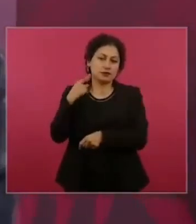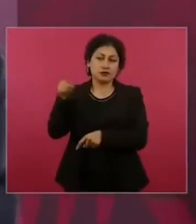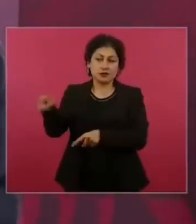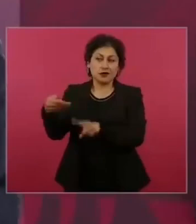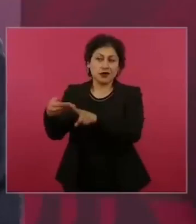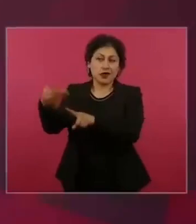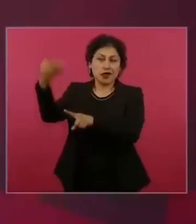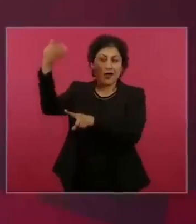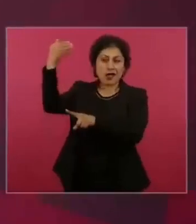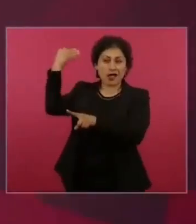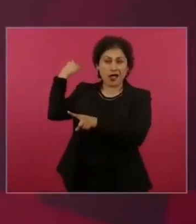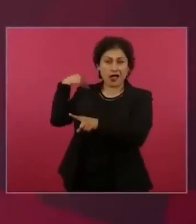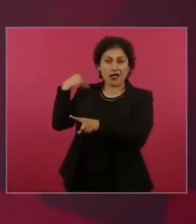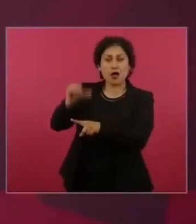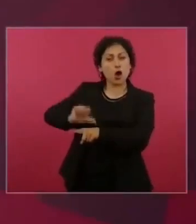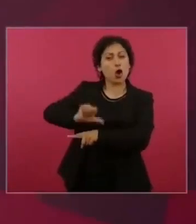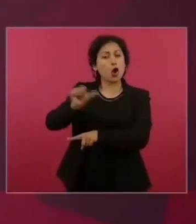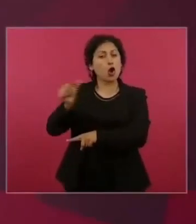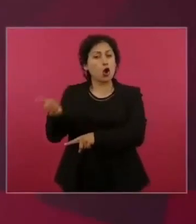siglos